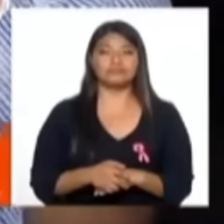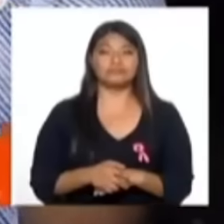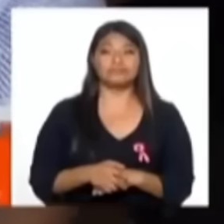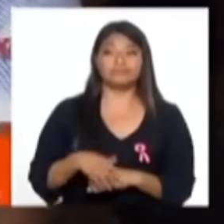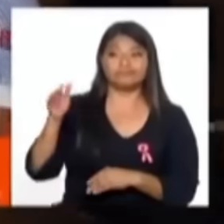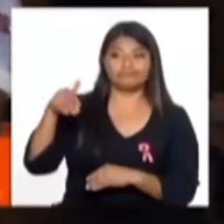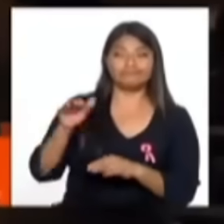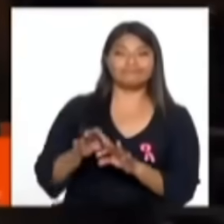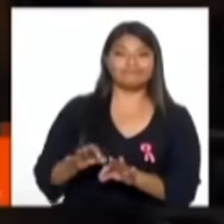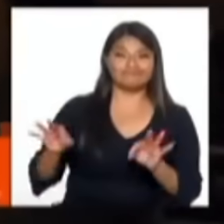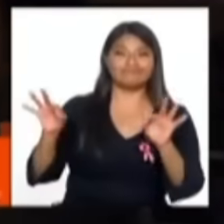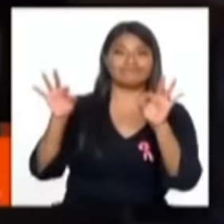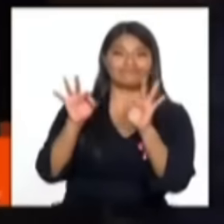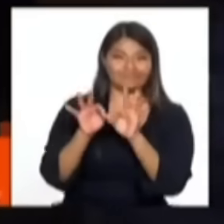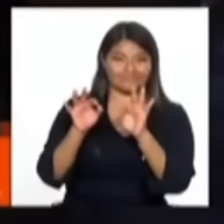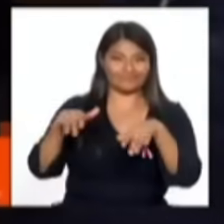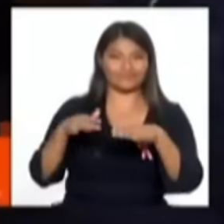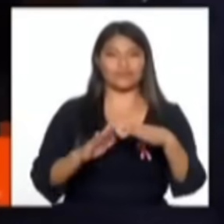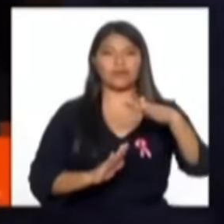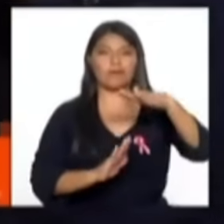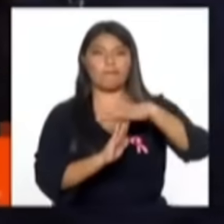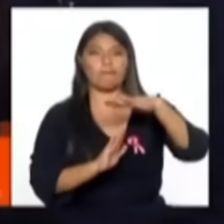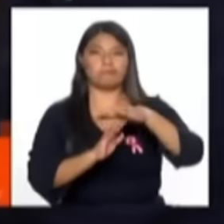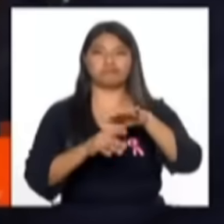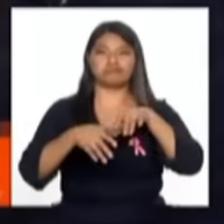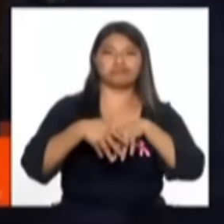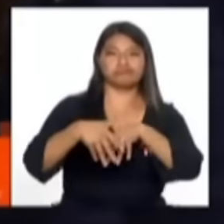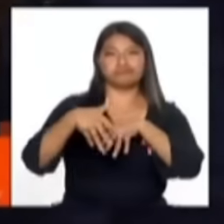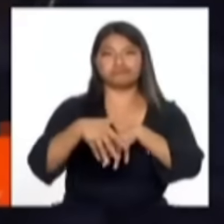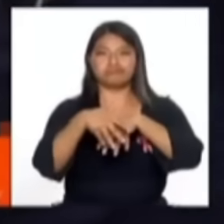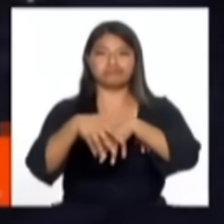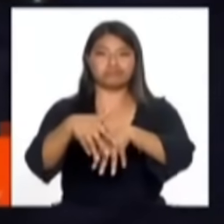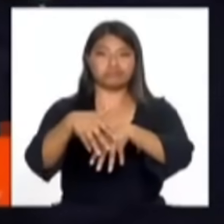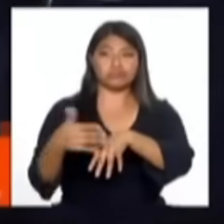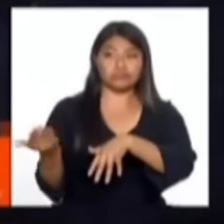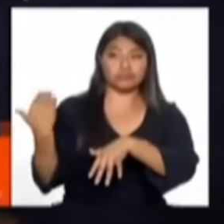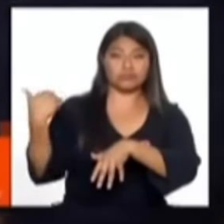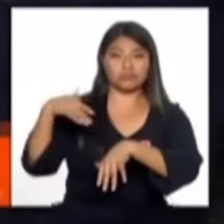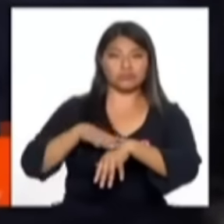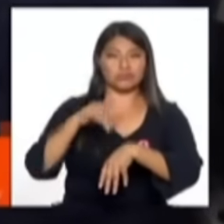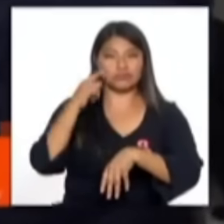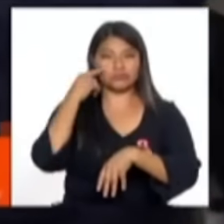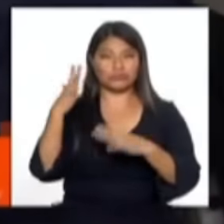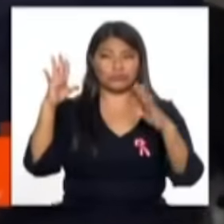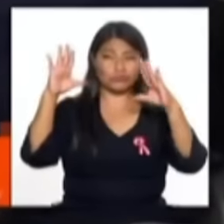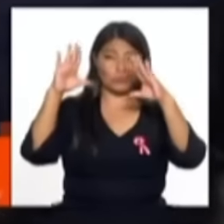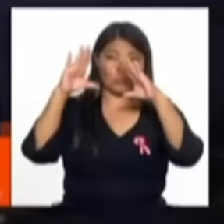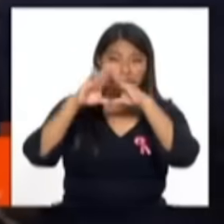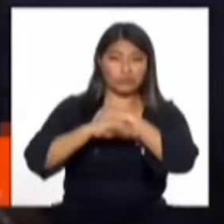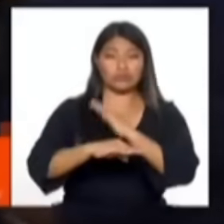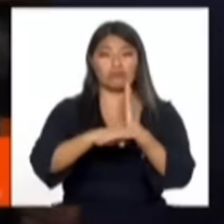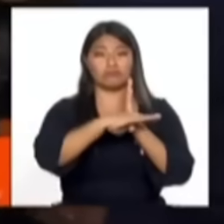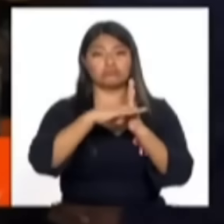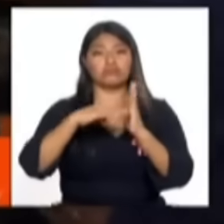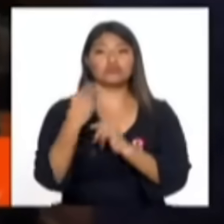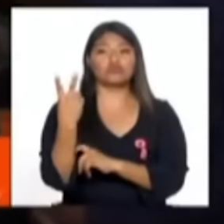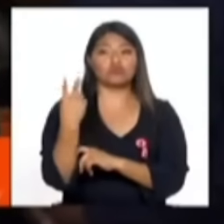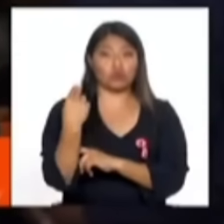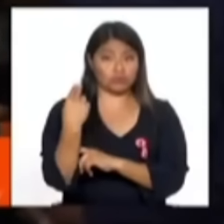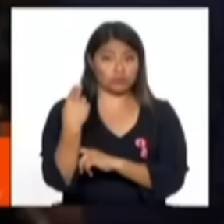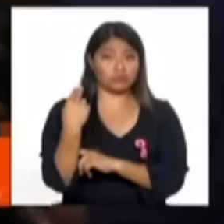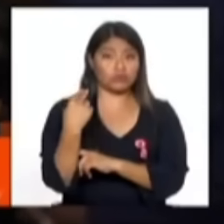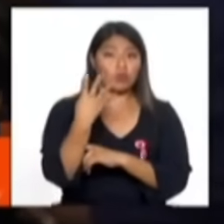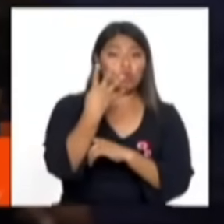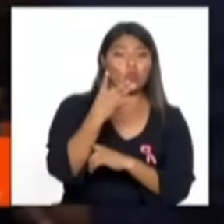importante señalar que este paro, esta medida, va a empezar a regir a partir de la medianoche de hoy. Es por 48 horas, pero